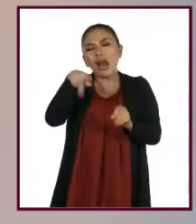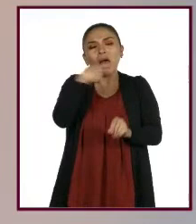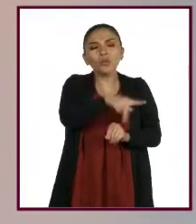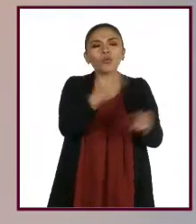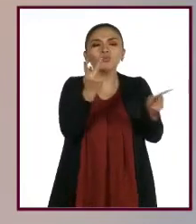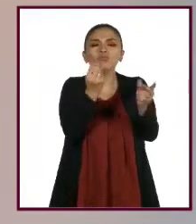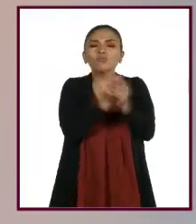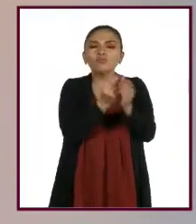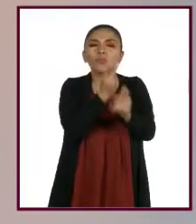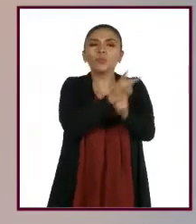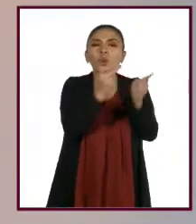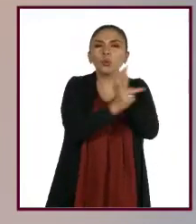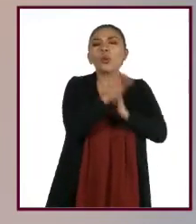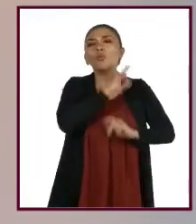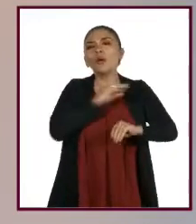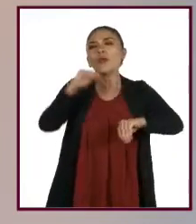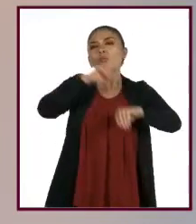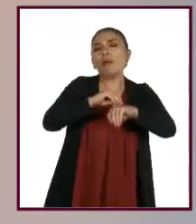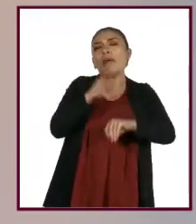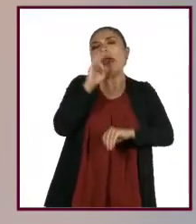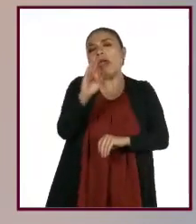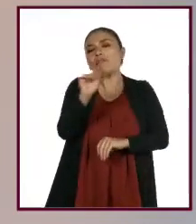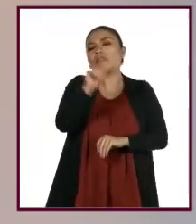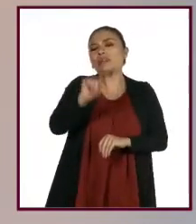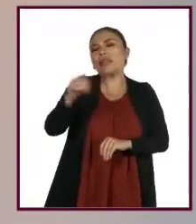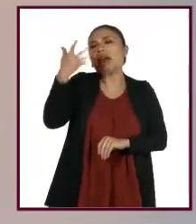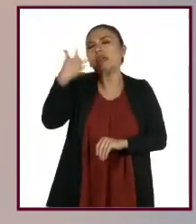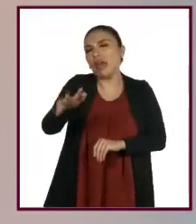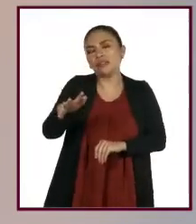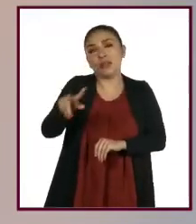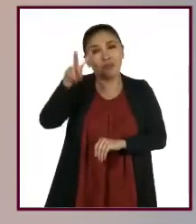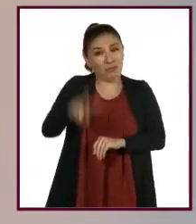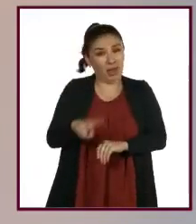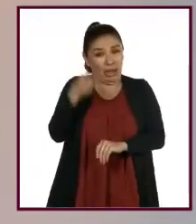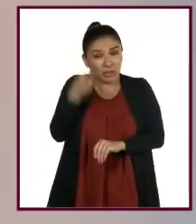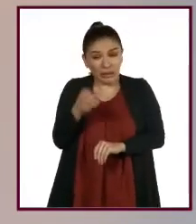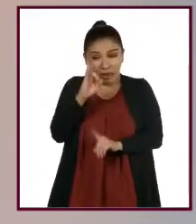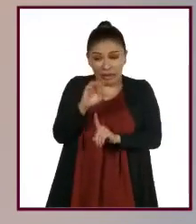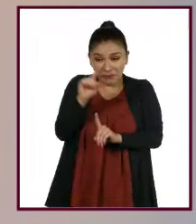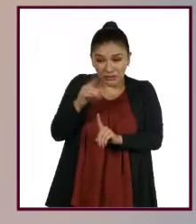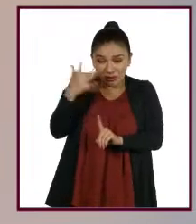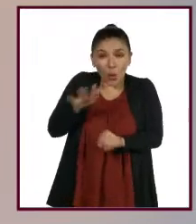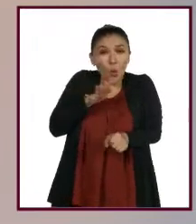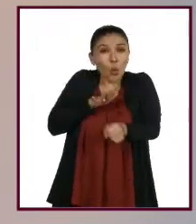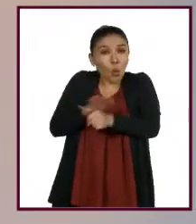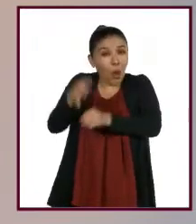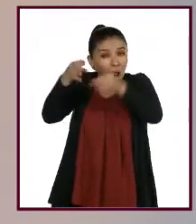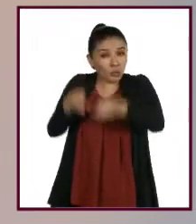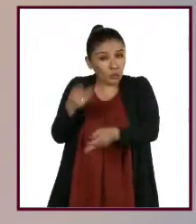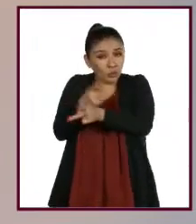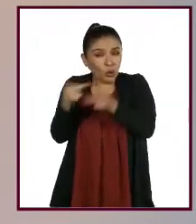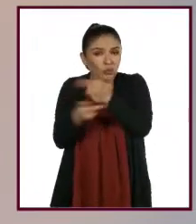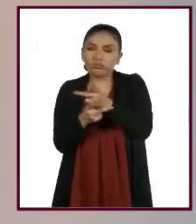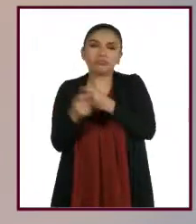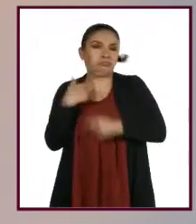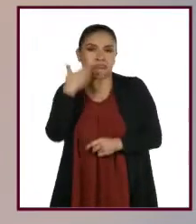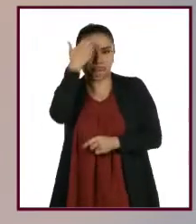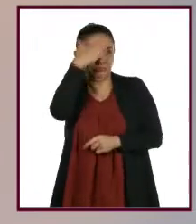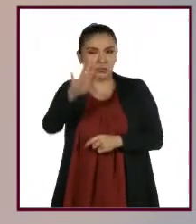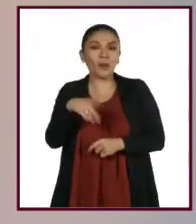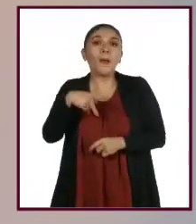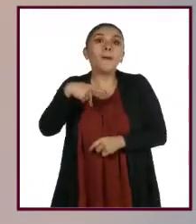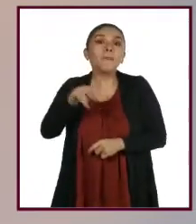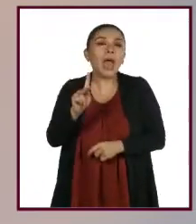producto específico pueden tener este tipo de siglas. Desconozco específicamente qué producto puede ser,